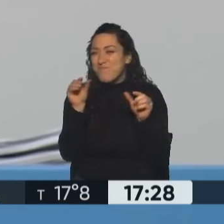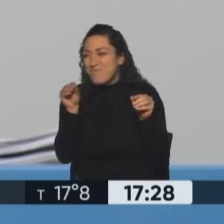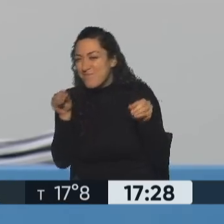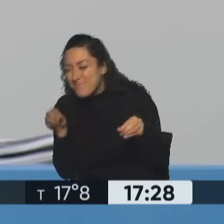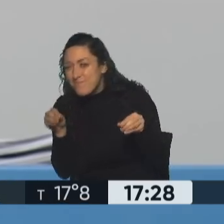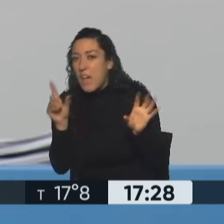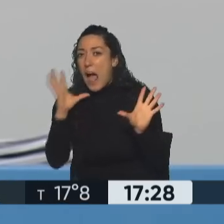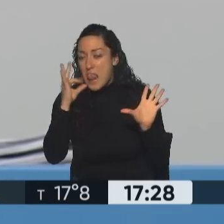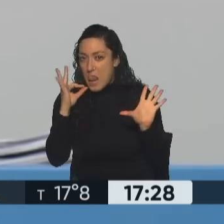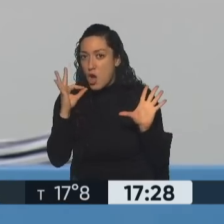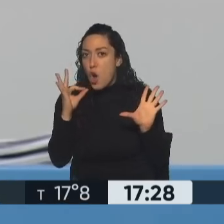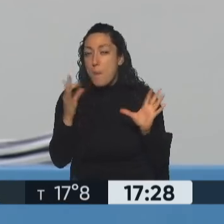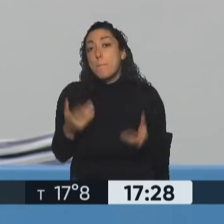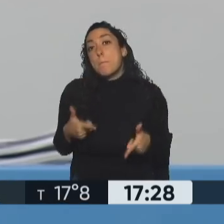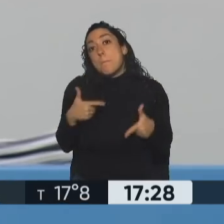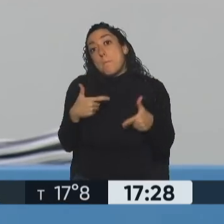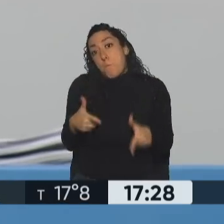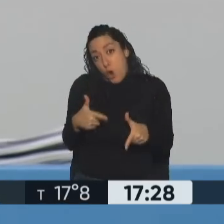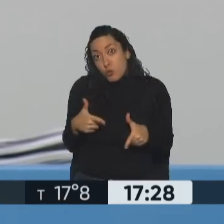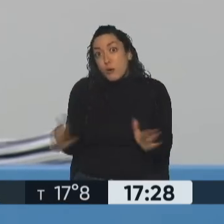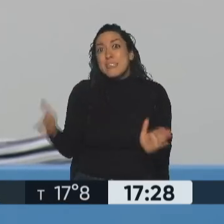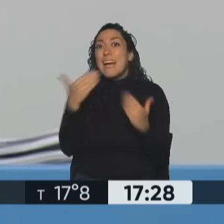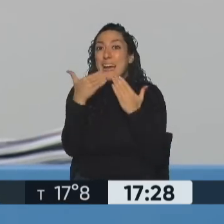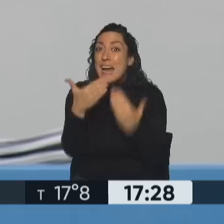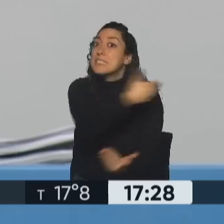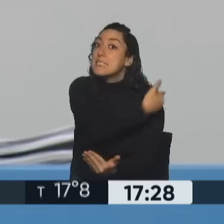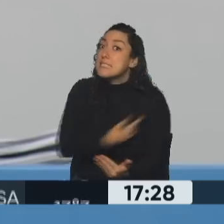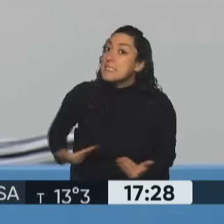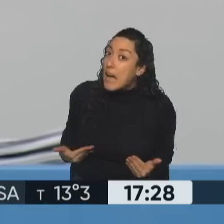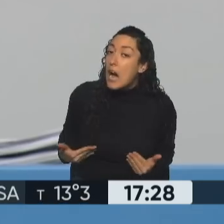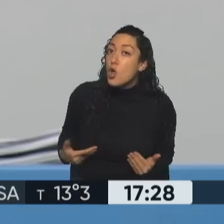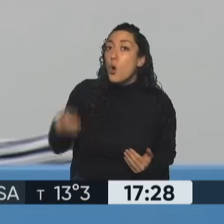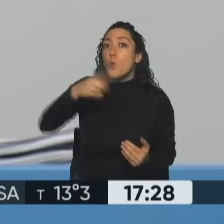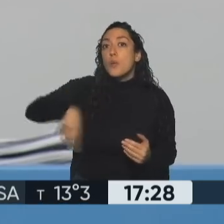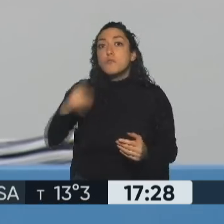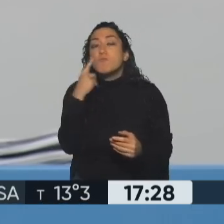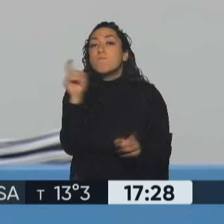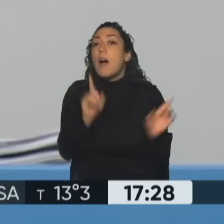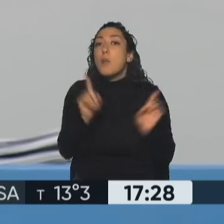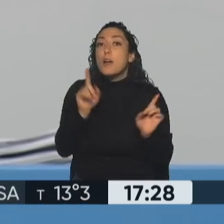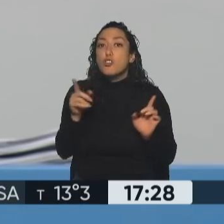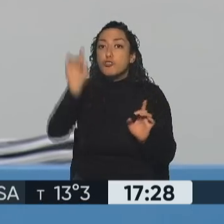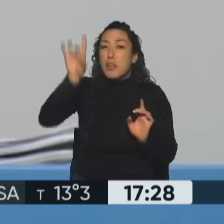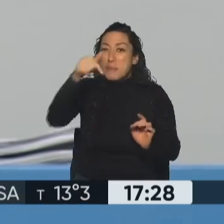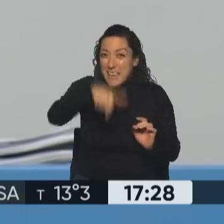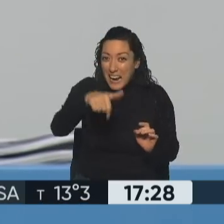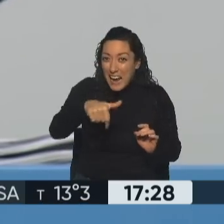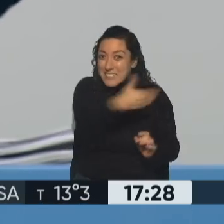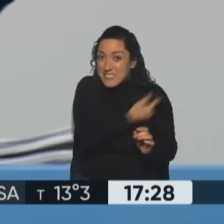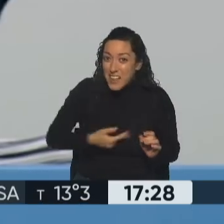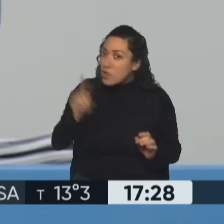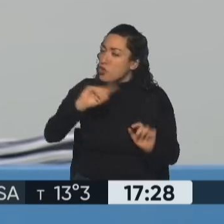Pero afortunadamente, porque había un Estado, no se notó. Pero este Estado no fue solamente acá. En todo el